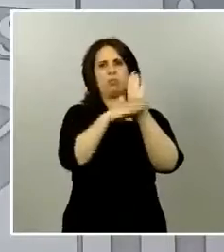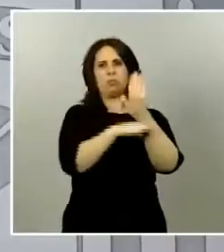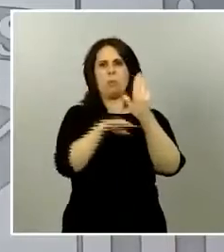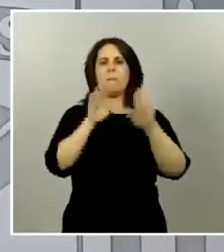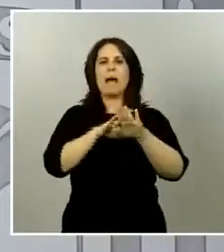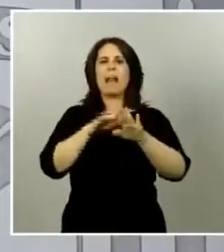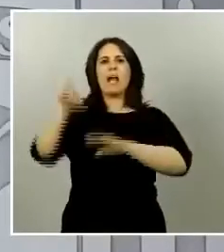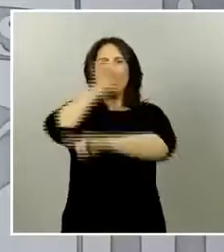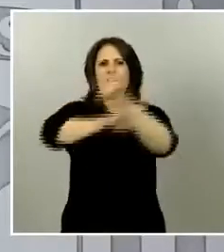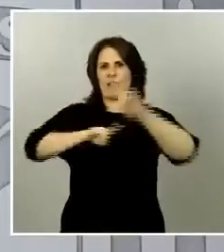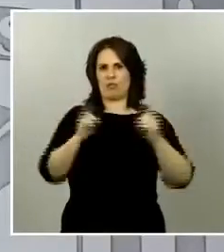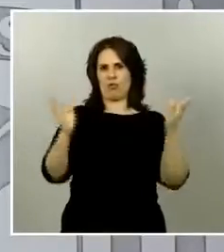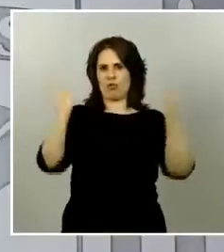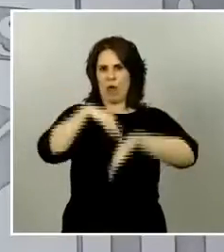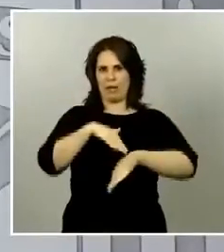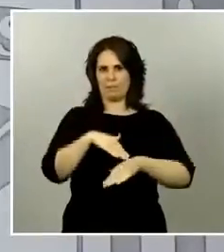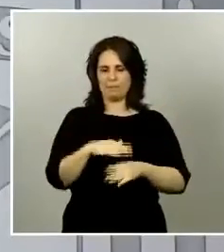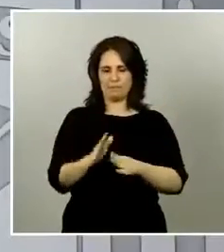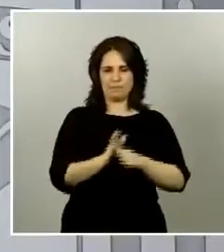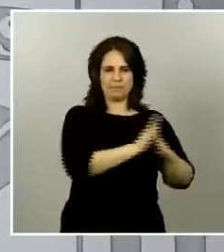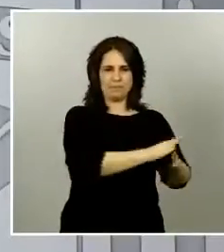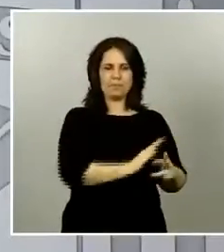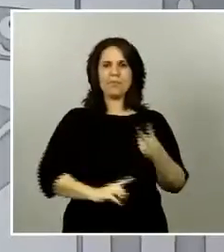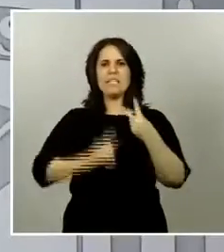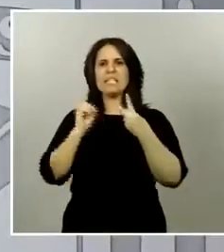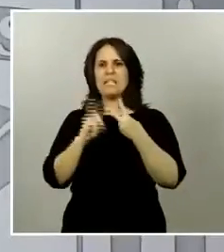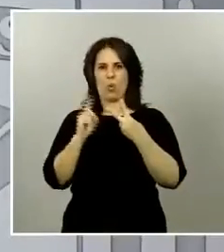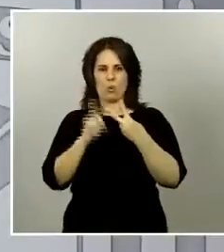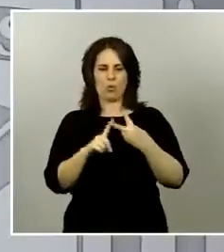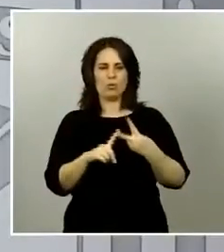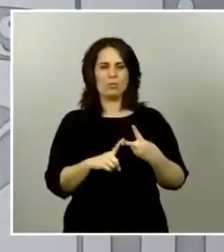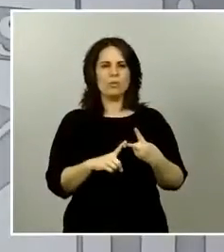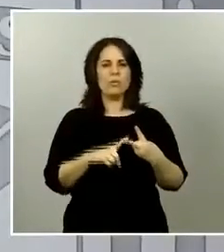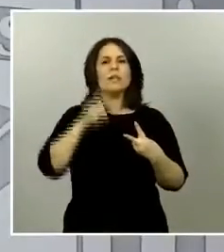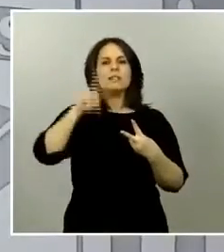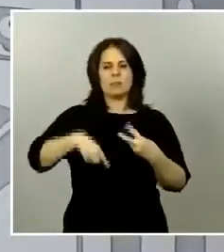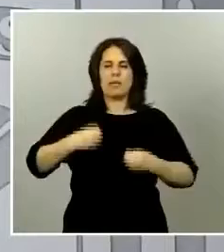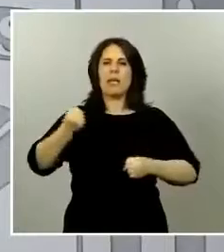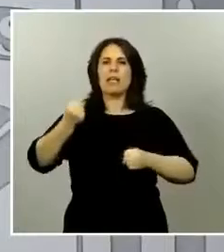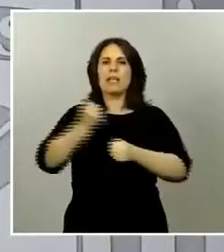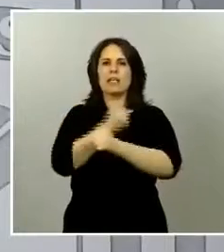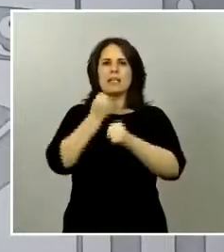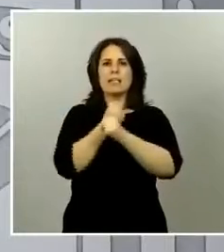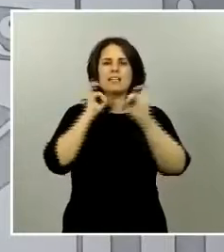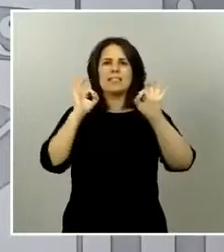tipo de problema en la circulación, en la nueva normalidad, en función de estas condiciones.